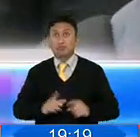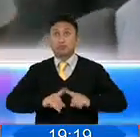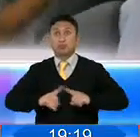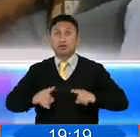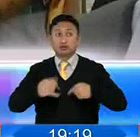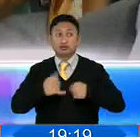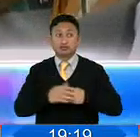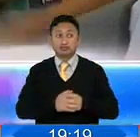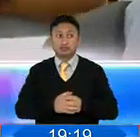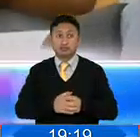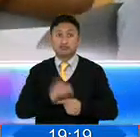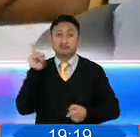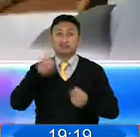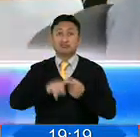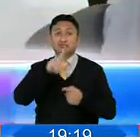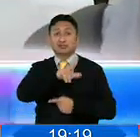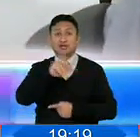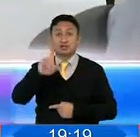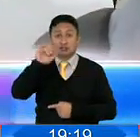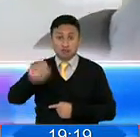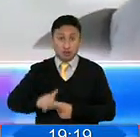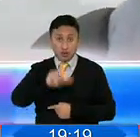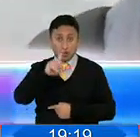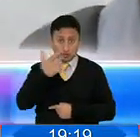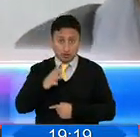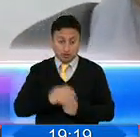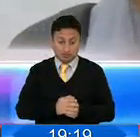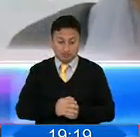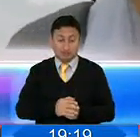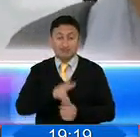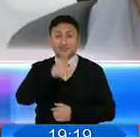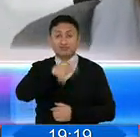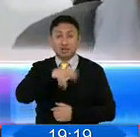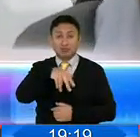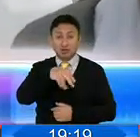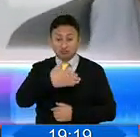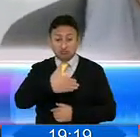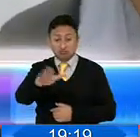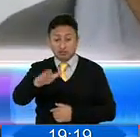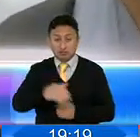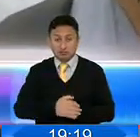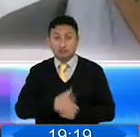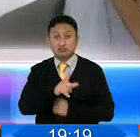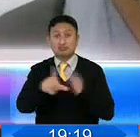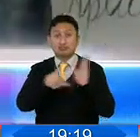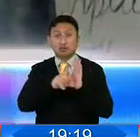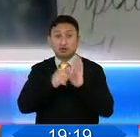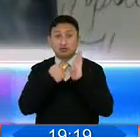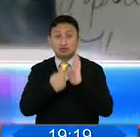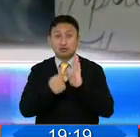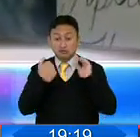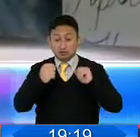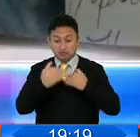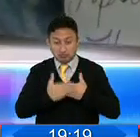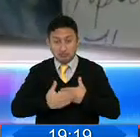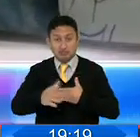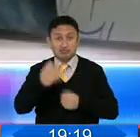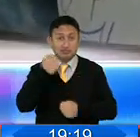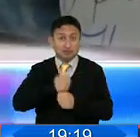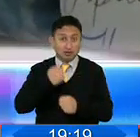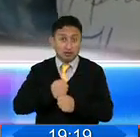trabajé hasta el día 31. ¿Qué quiere decir? Pasé los 3 meses y, según la ley, pasados los 3 meses tenía que seguir